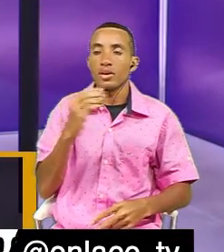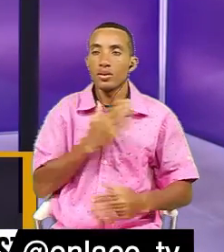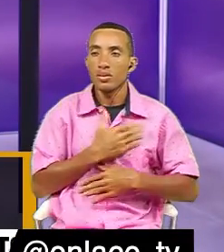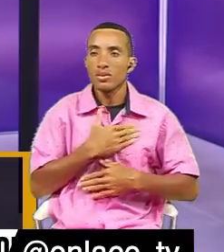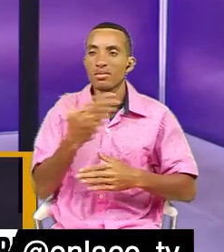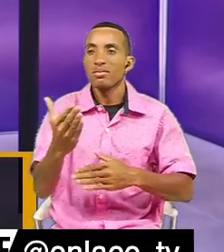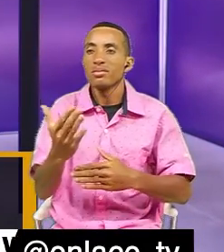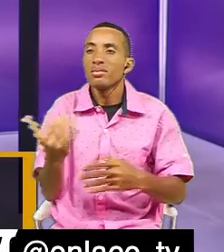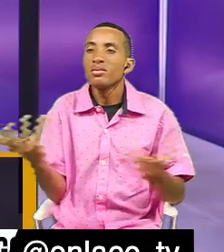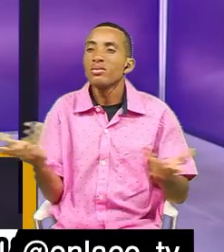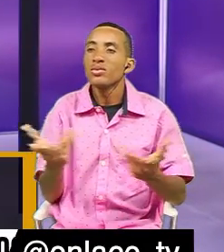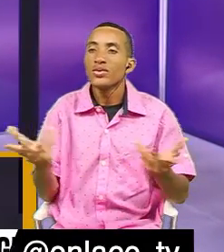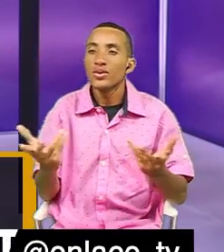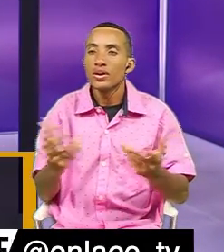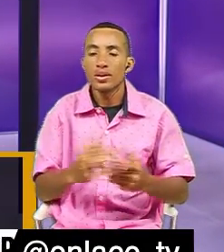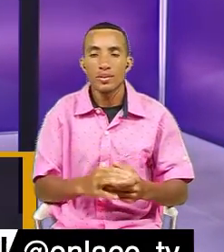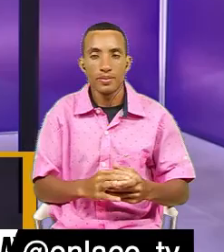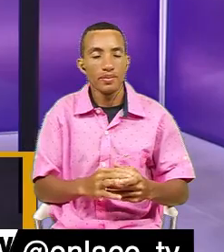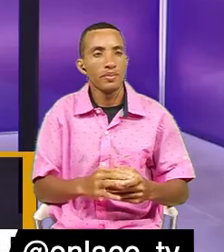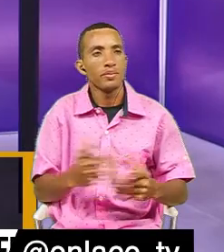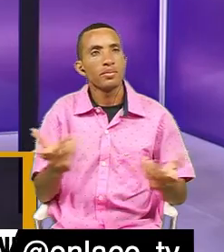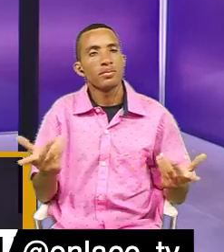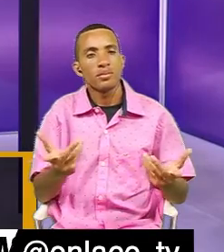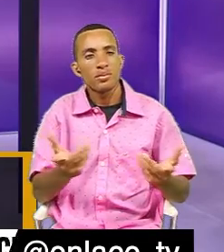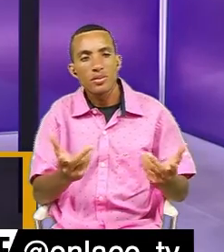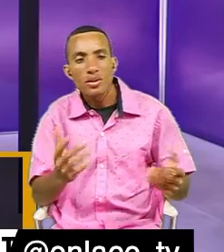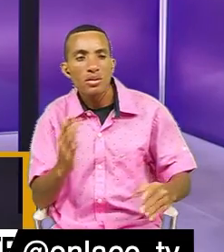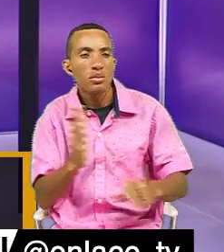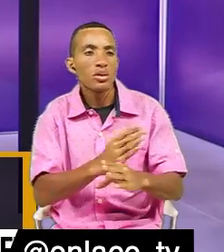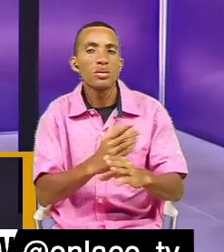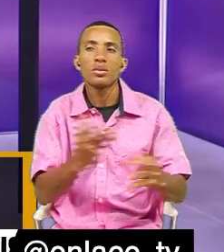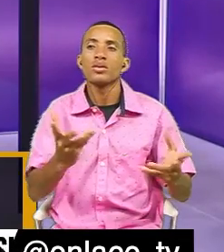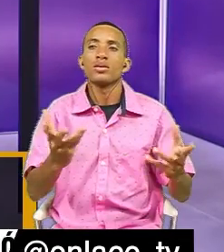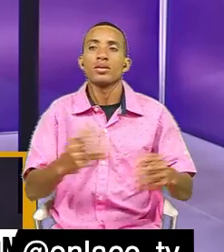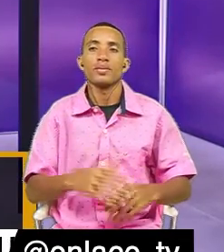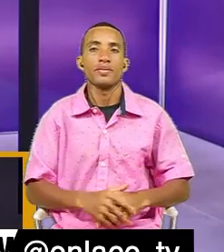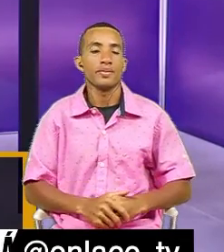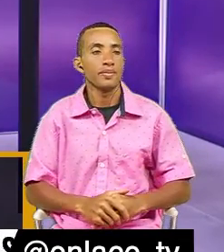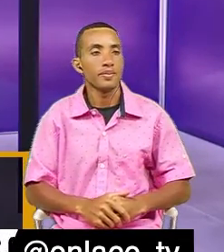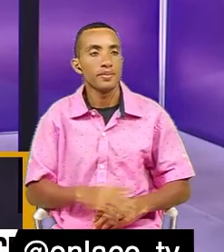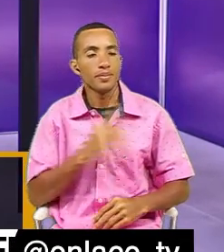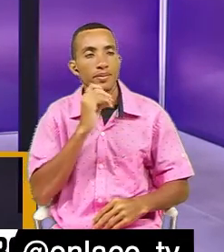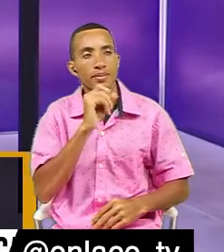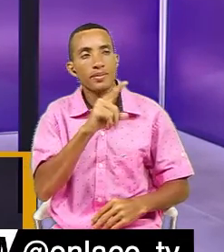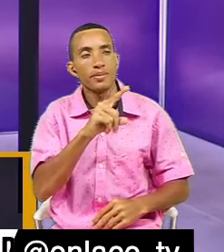en qué sector específicamente de la Comuna 3 se viene presentando esa problemática?